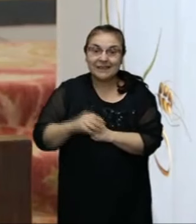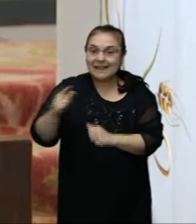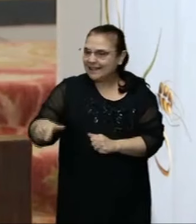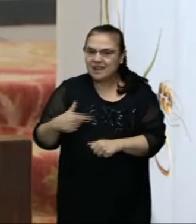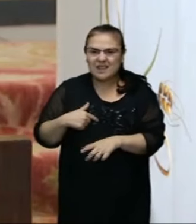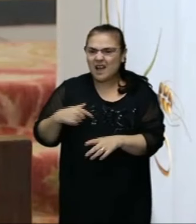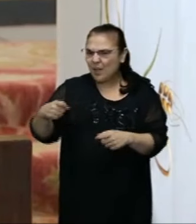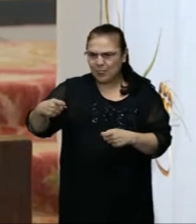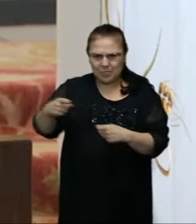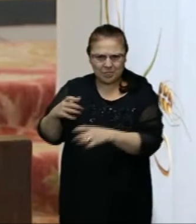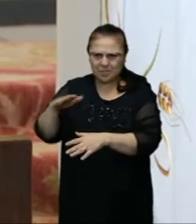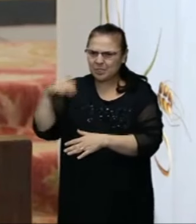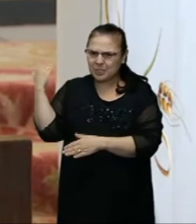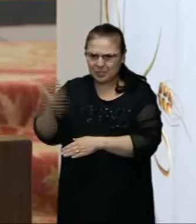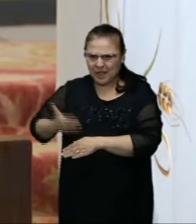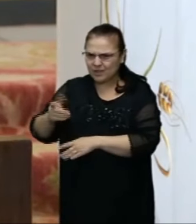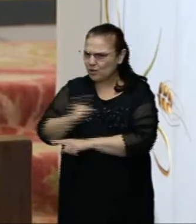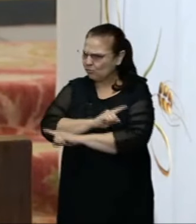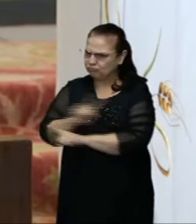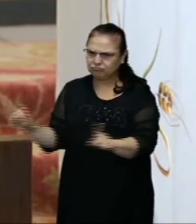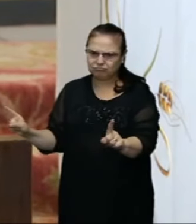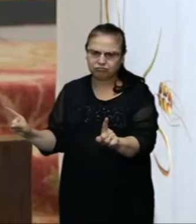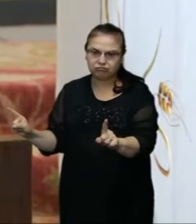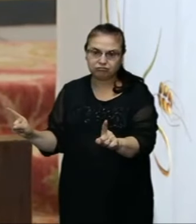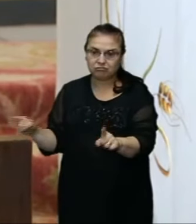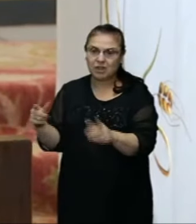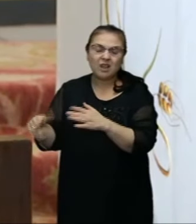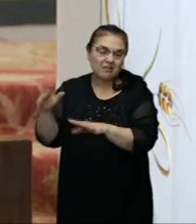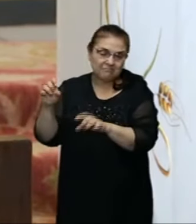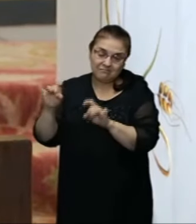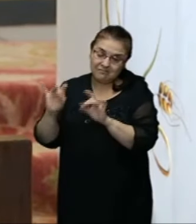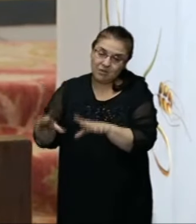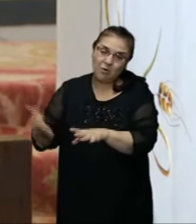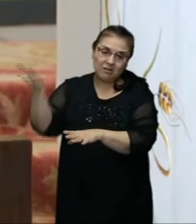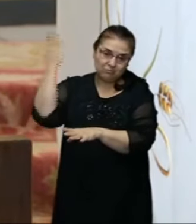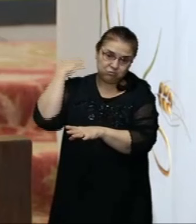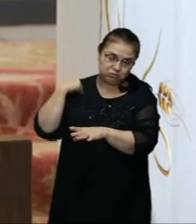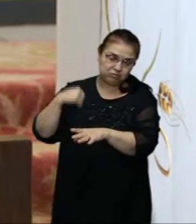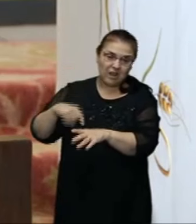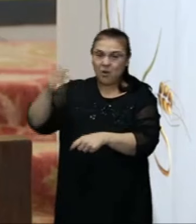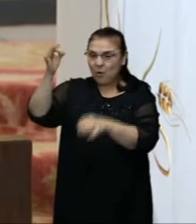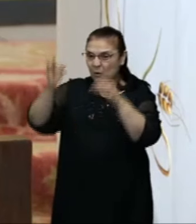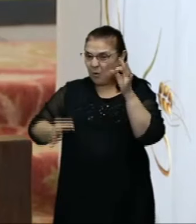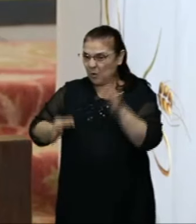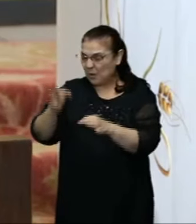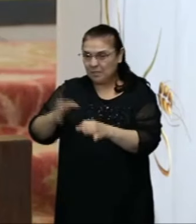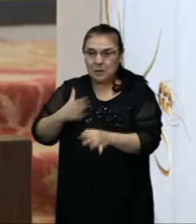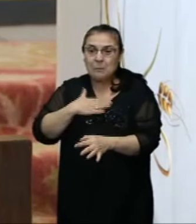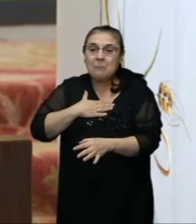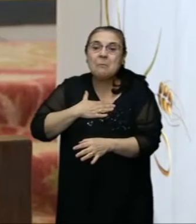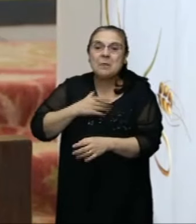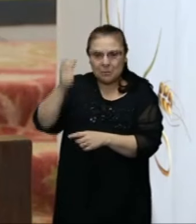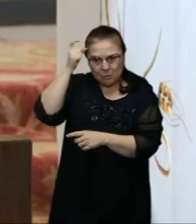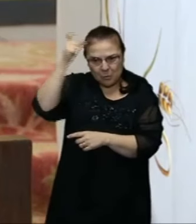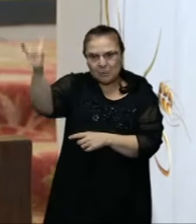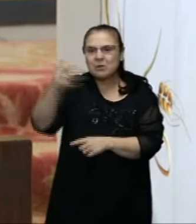le hagan más daño los malvados, como antaño, cuando nombraba jueces sobre mi pueblo Israel.